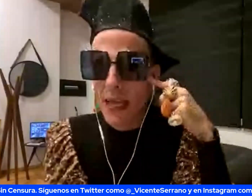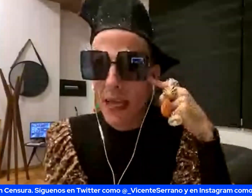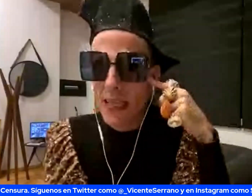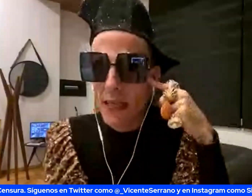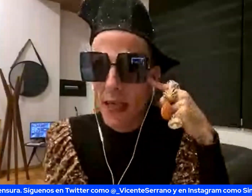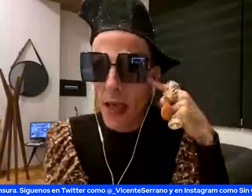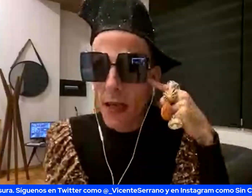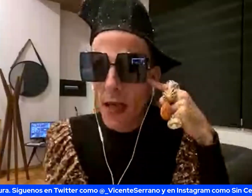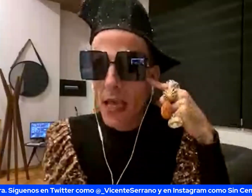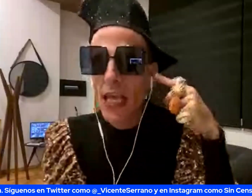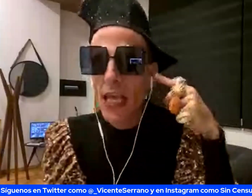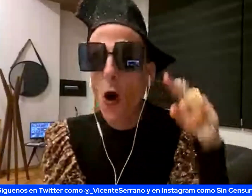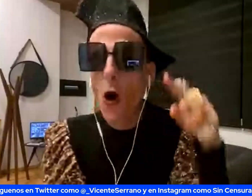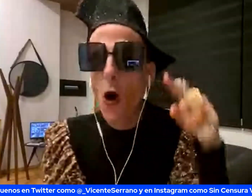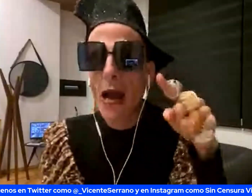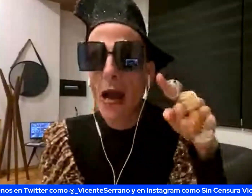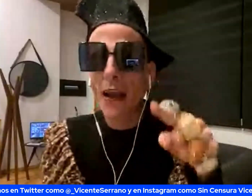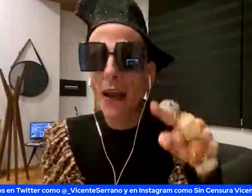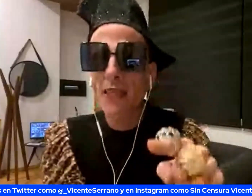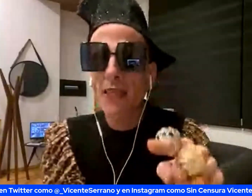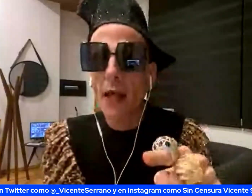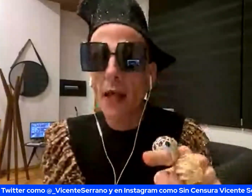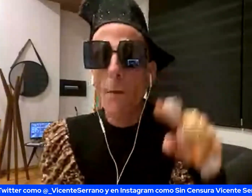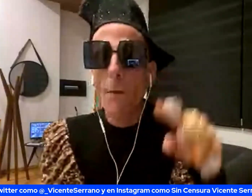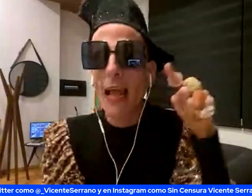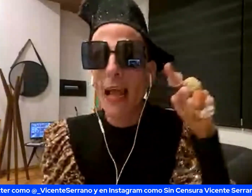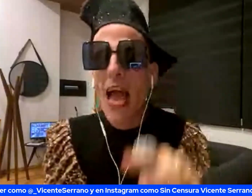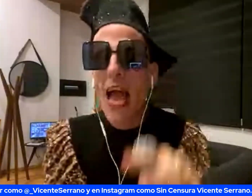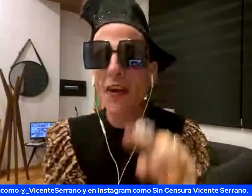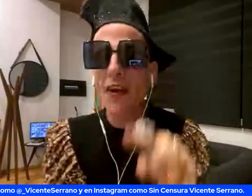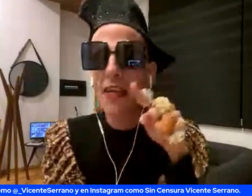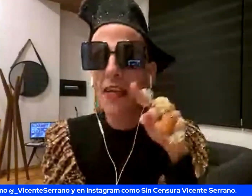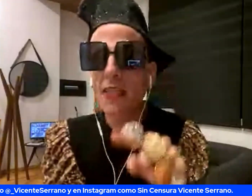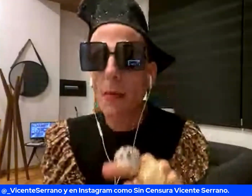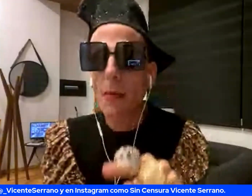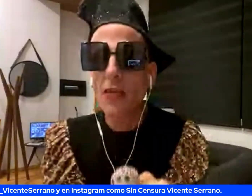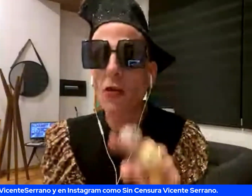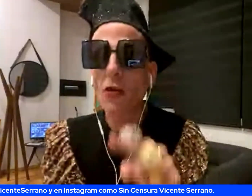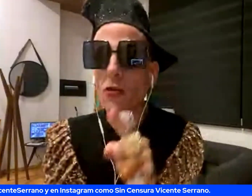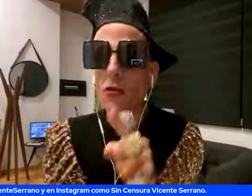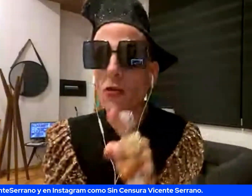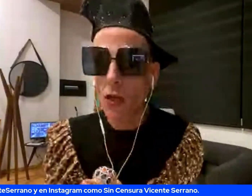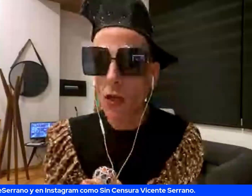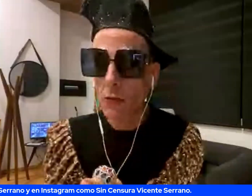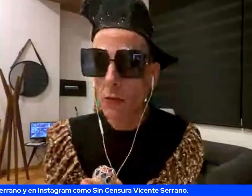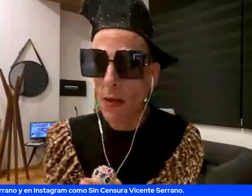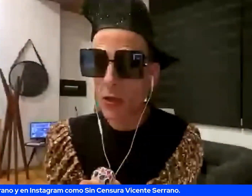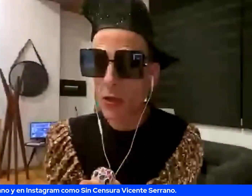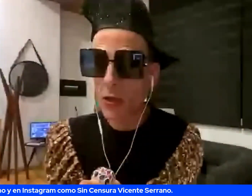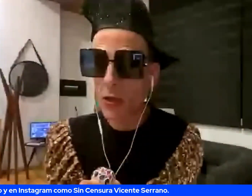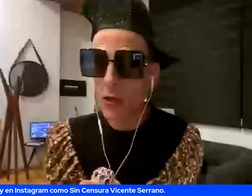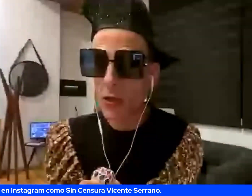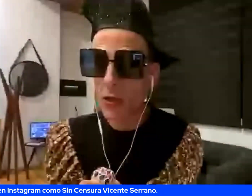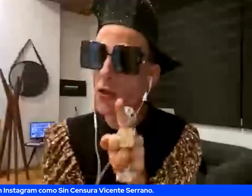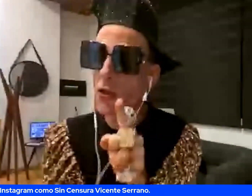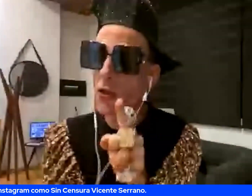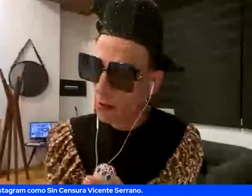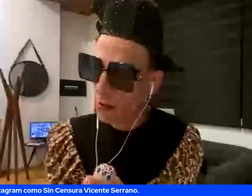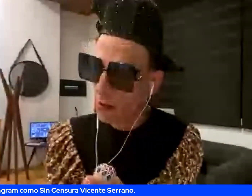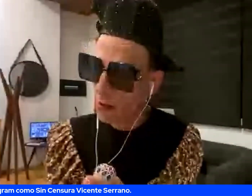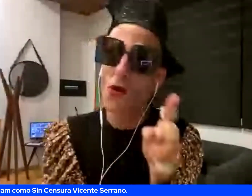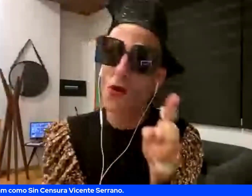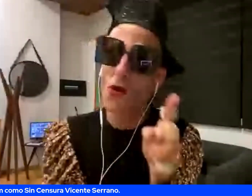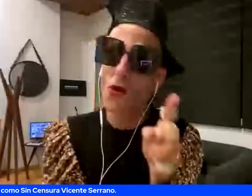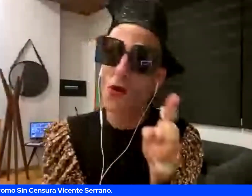para enriquecerse y no van a regresar. Porque el día que regresen a este país, yo se los digo, señores, compatriotas y